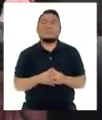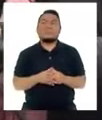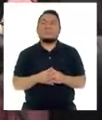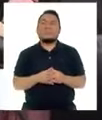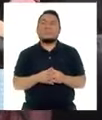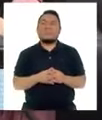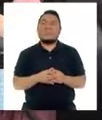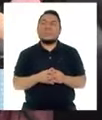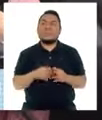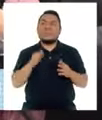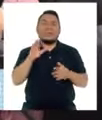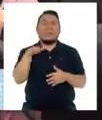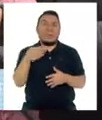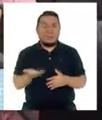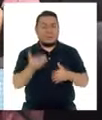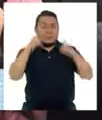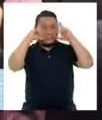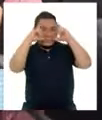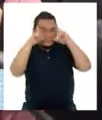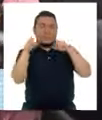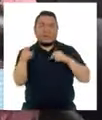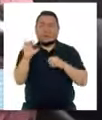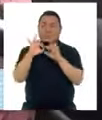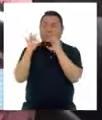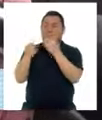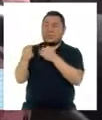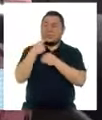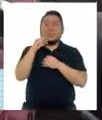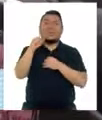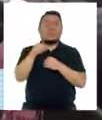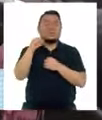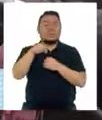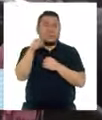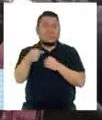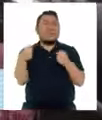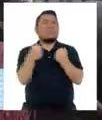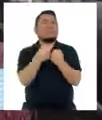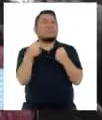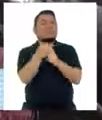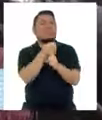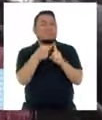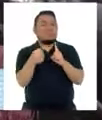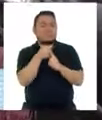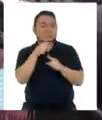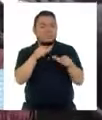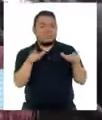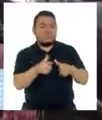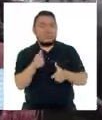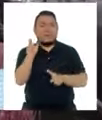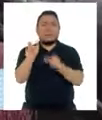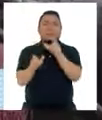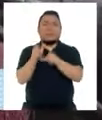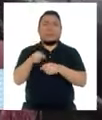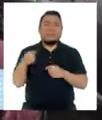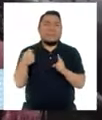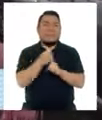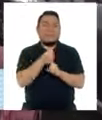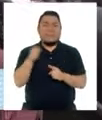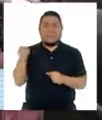Hay fotografías y manifestaciones de la familia que él ha sido agredido en este lugar por gente